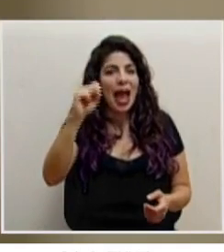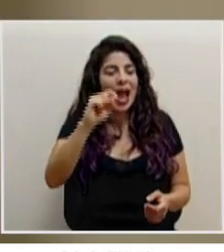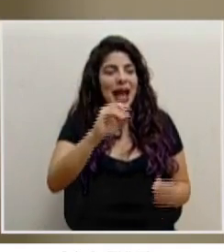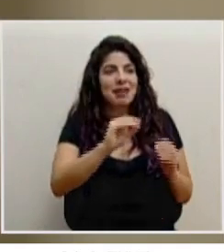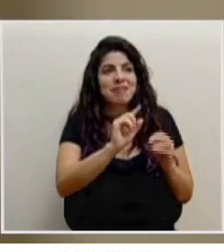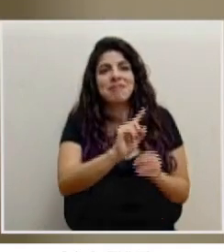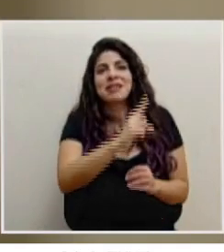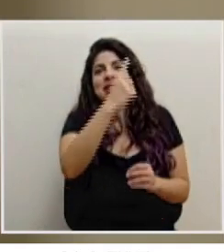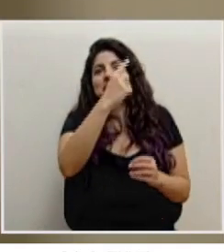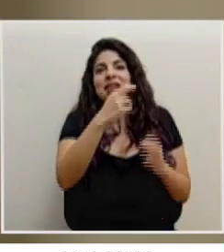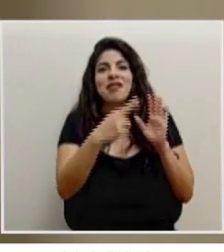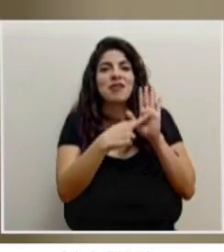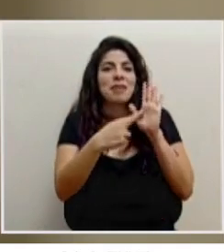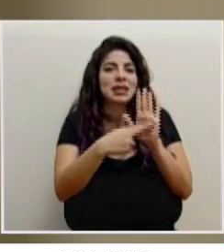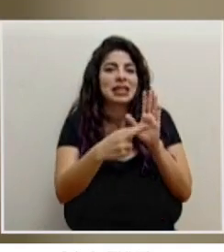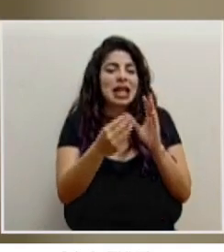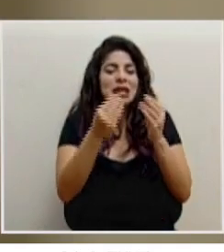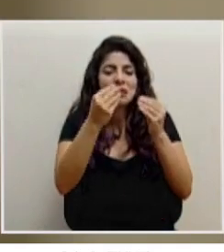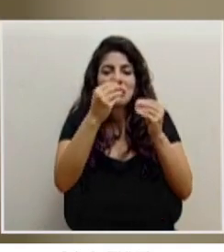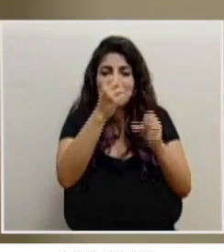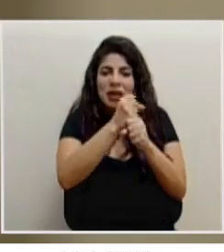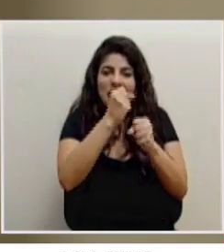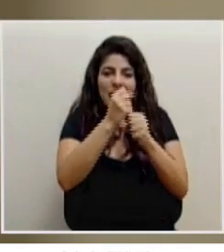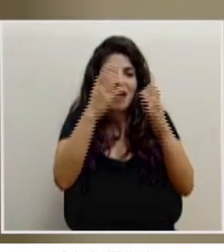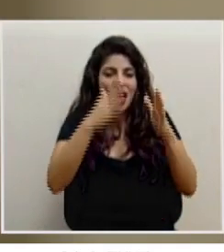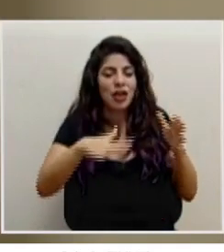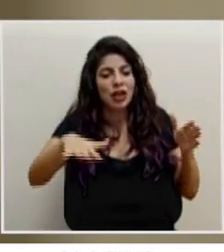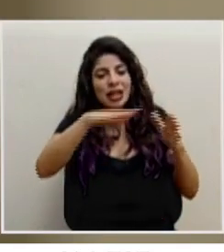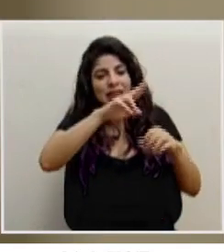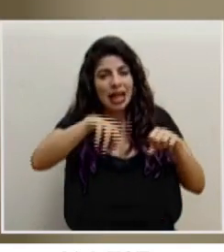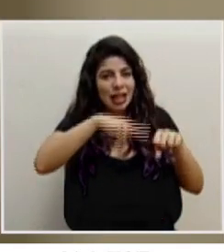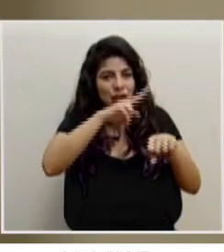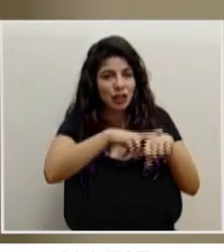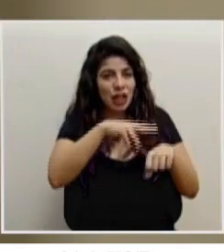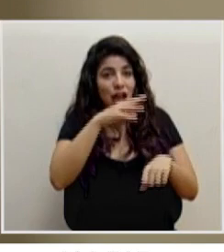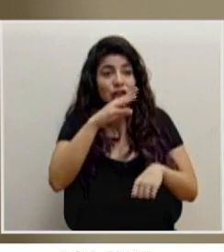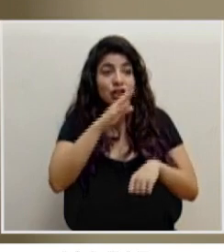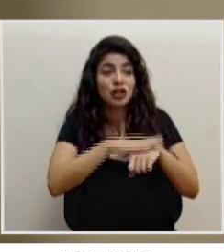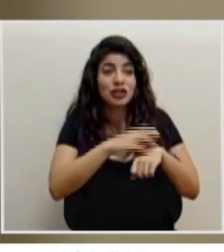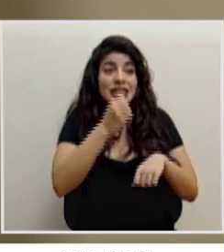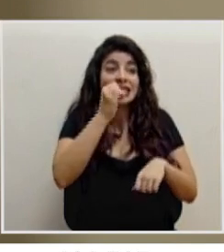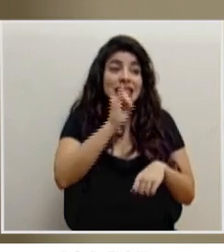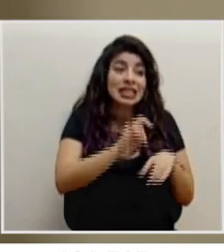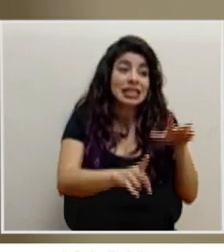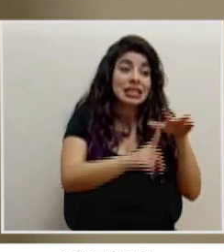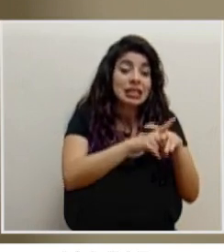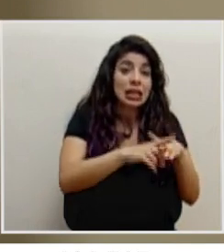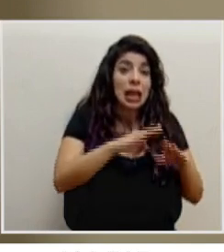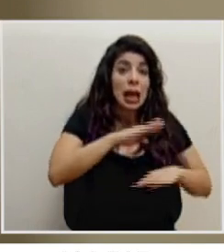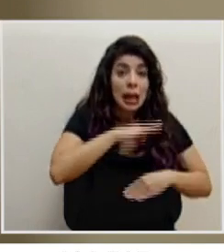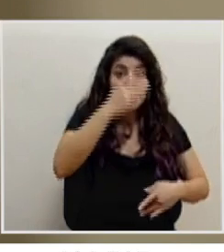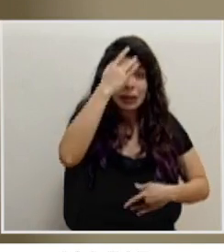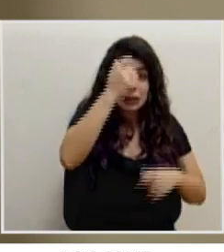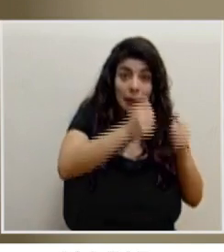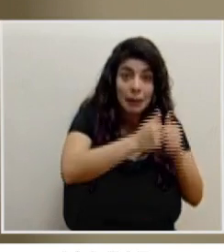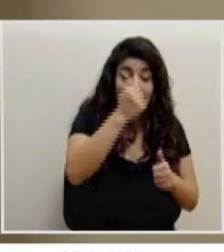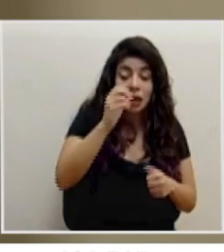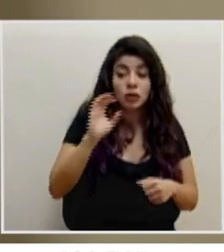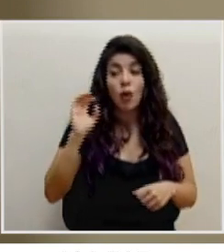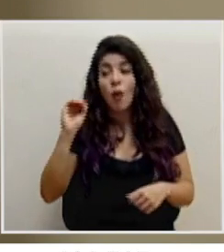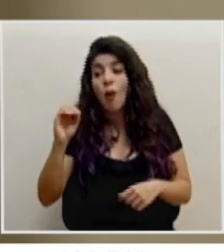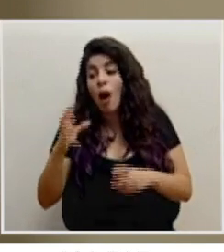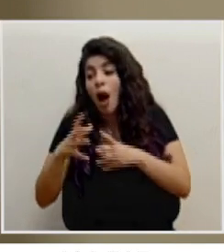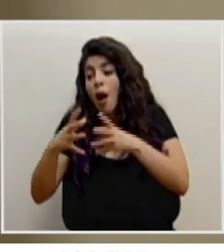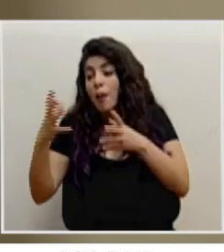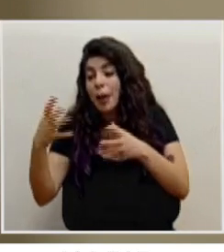representante con más funcionarios, ¿verdad?, a nivel nacional. Con respecto a esto, decían, se han presentado más incapacidades o más problemas